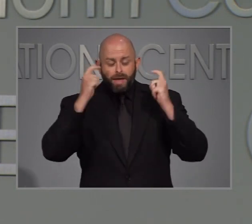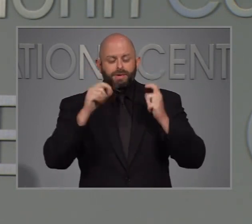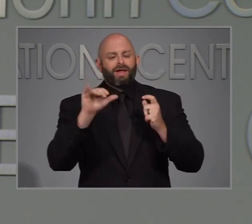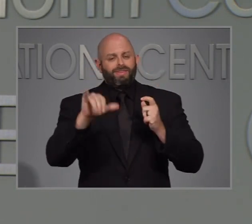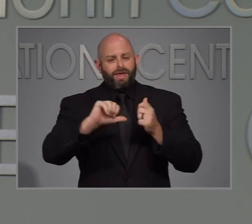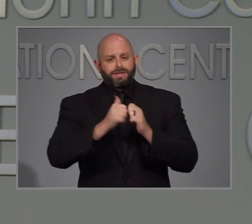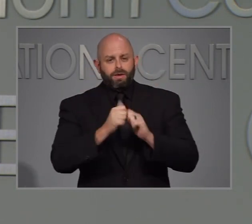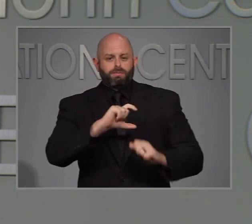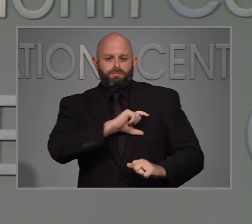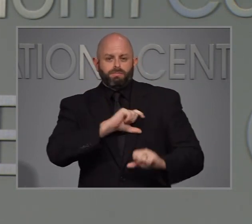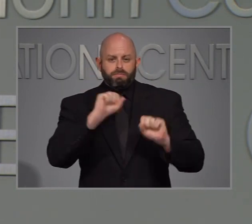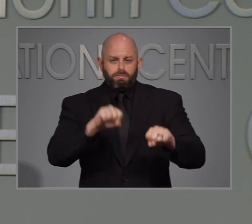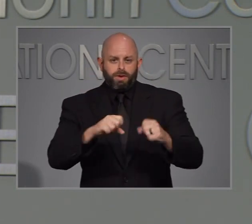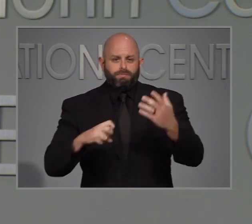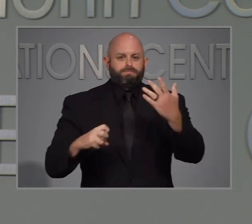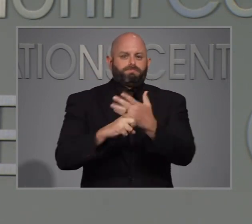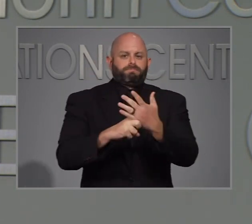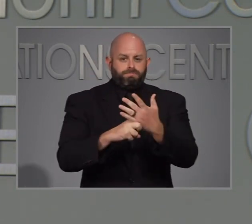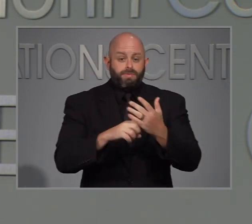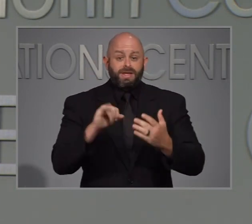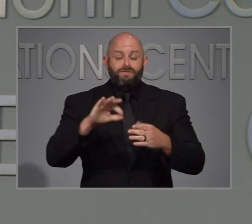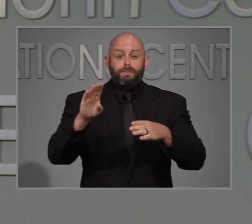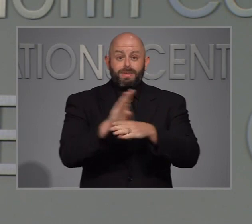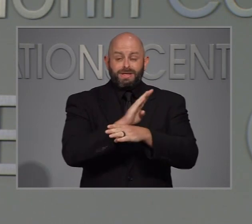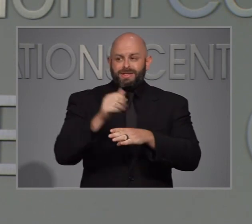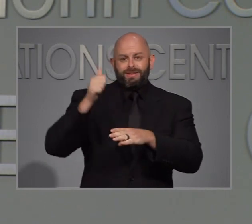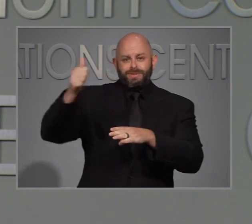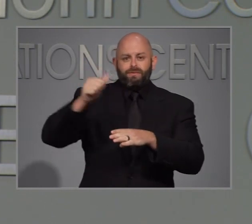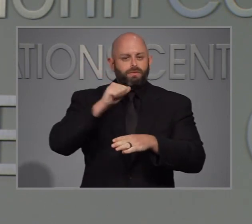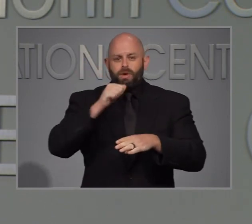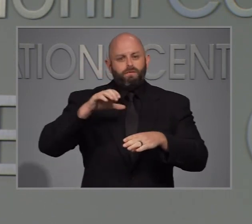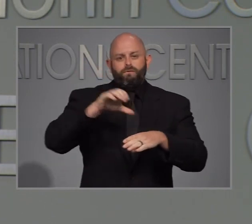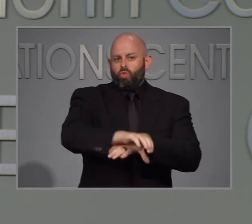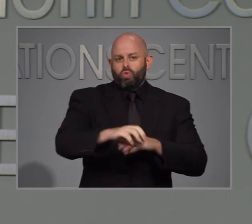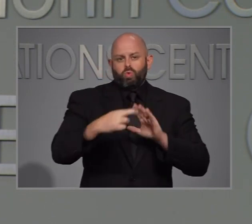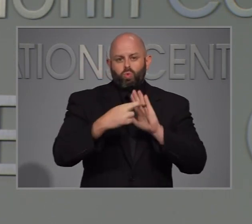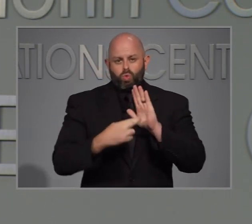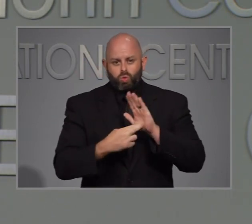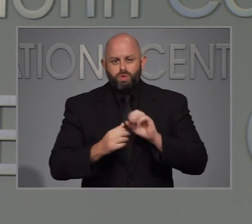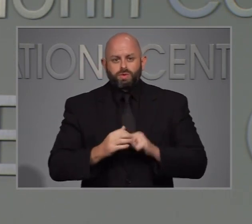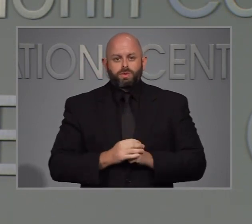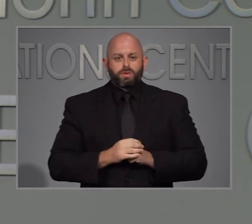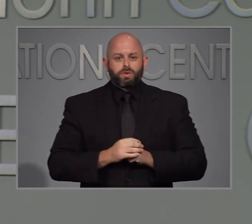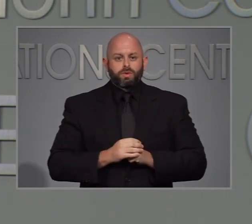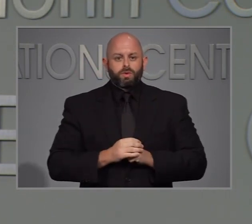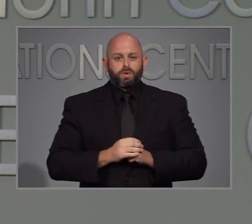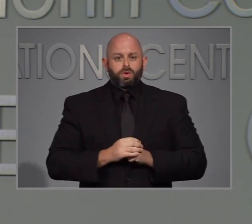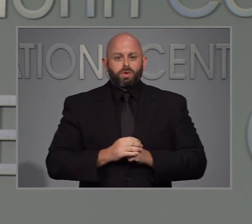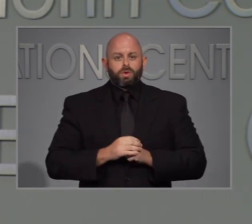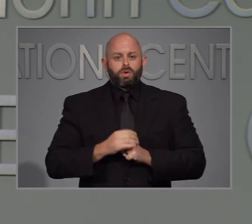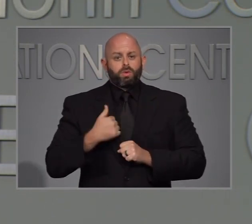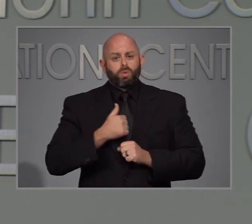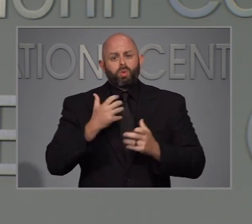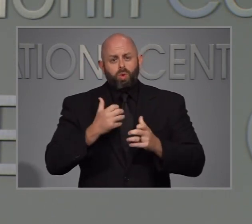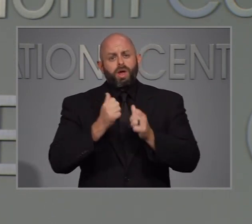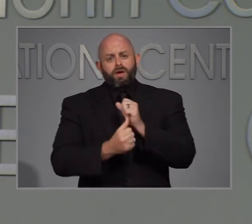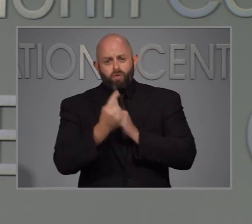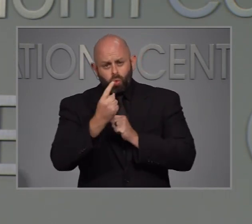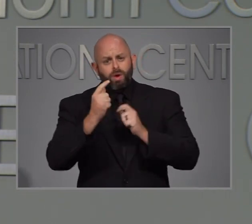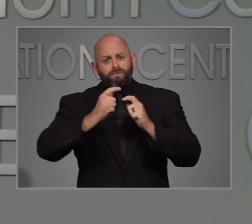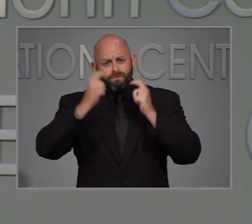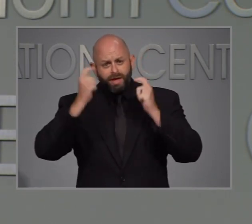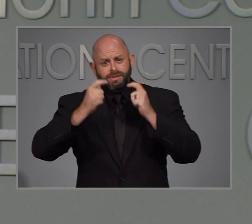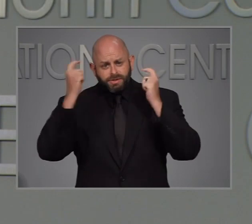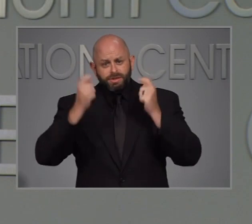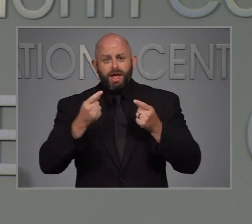si clientes y empleados no llevan el cubrebocas. Y lo que queremos es que todos lleven puestos